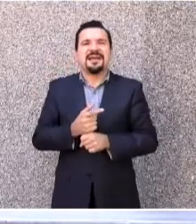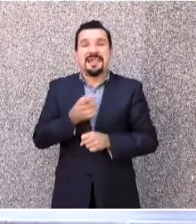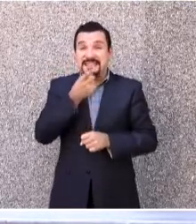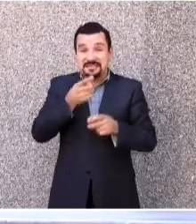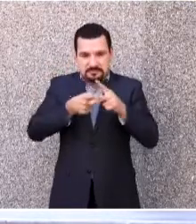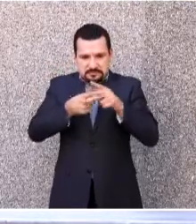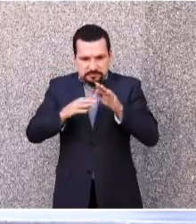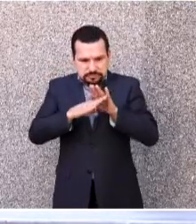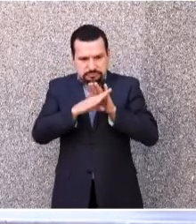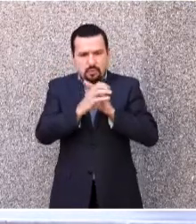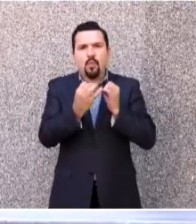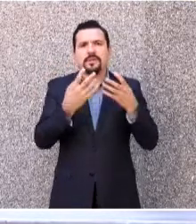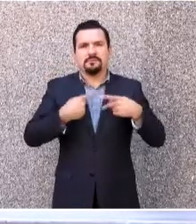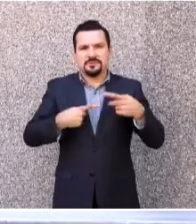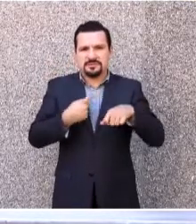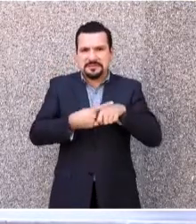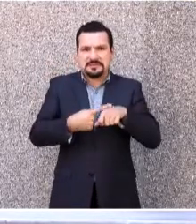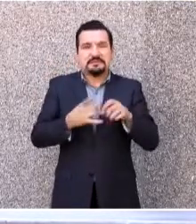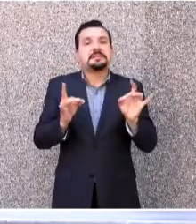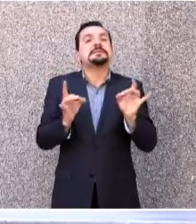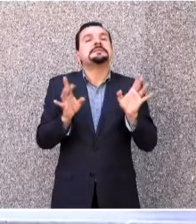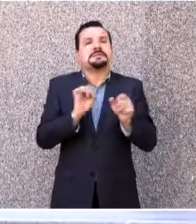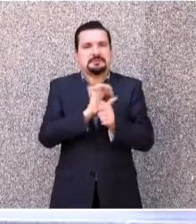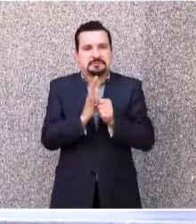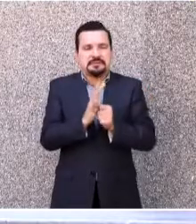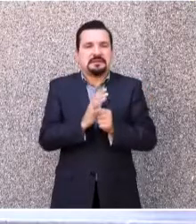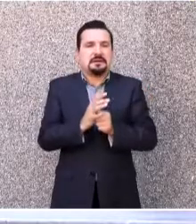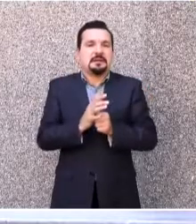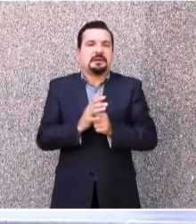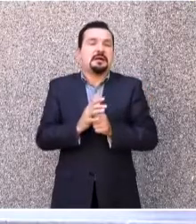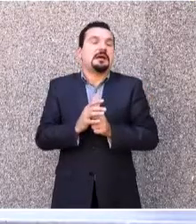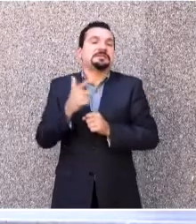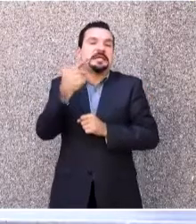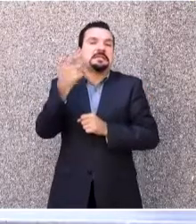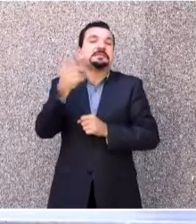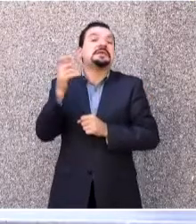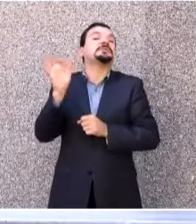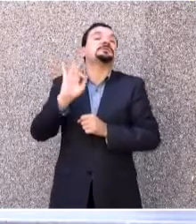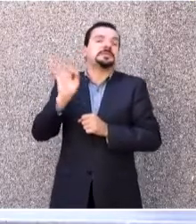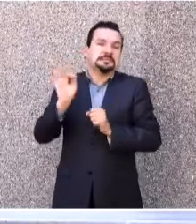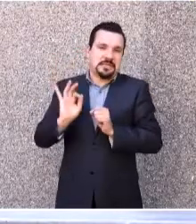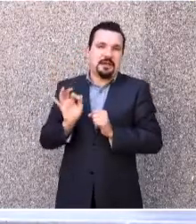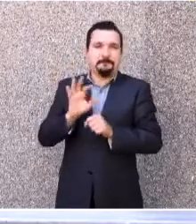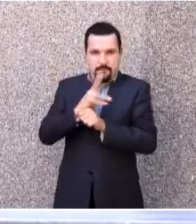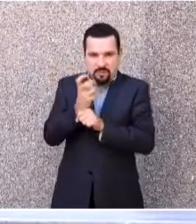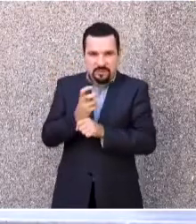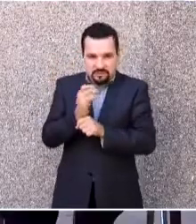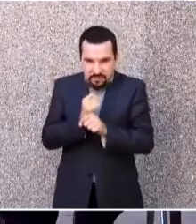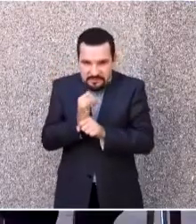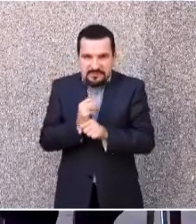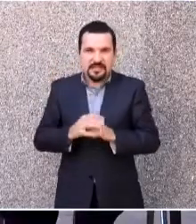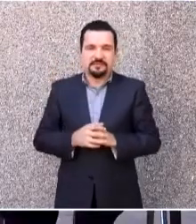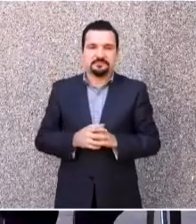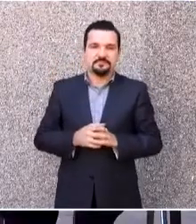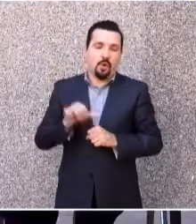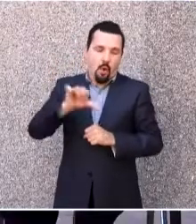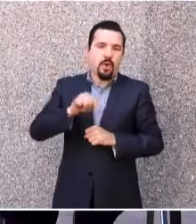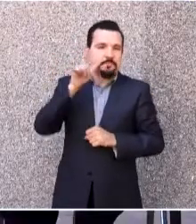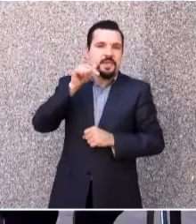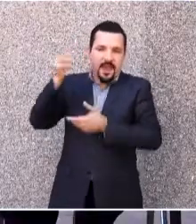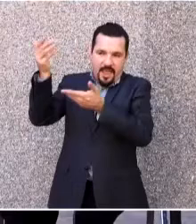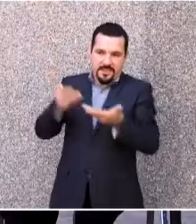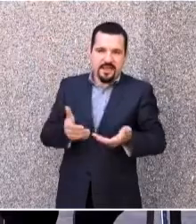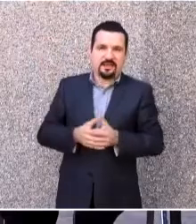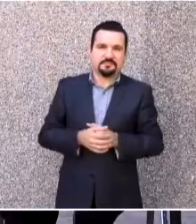vamos a tener en los próximos días. Entre hoy y mañana llegará. La última pregunta. Ayer hablaron sobre el